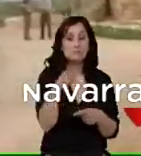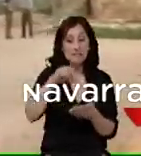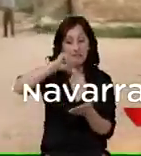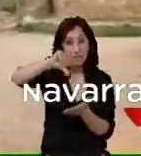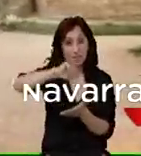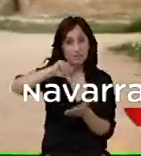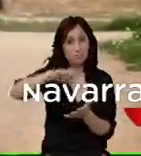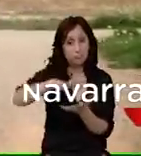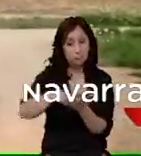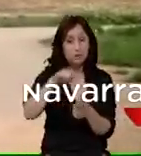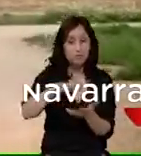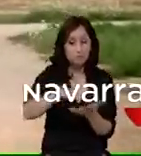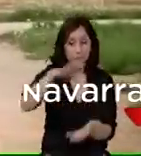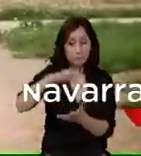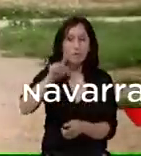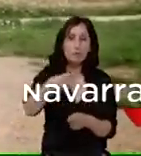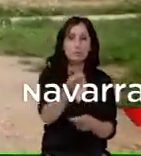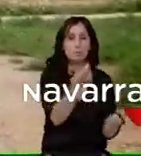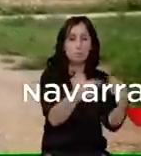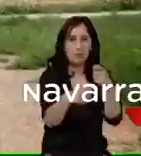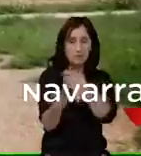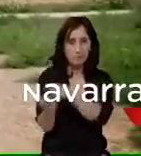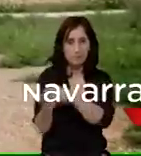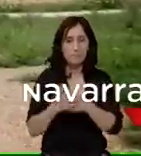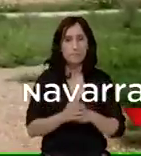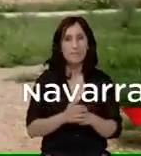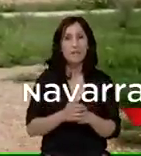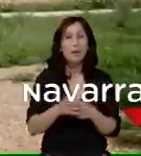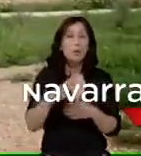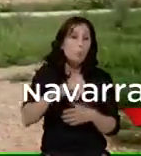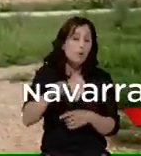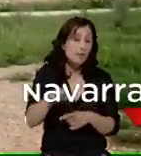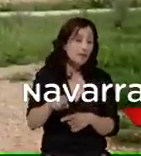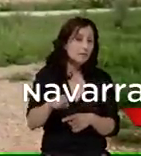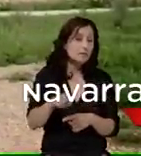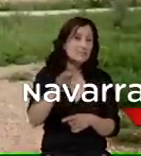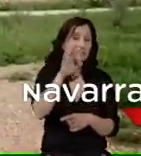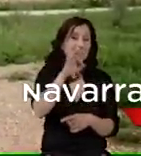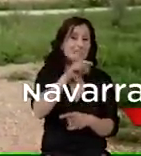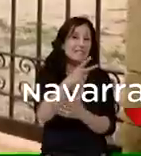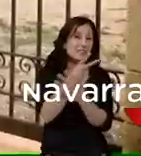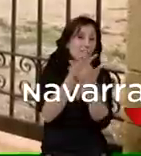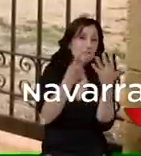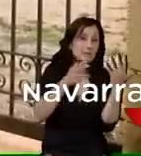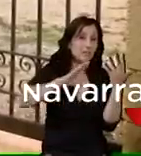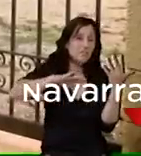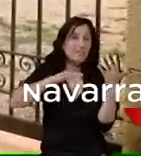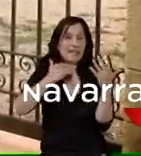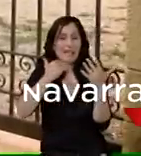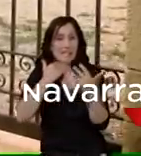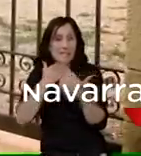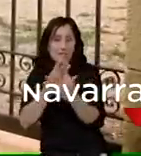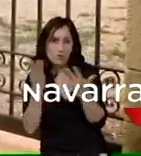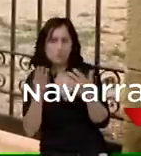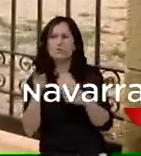producían en este trujal, que probablemente data de finales del siglo XVII, principios del XVIII. ¿Y por qué se